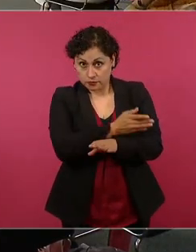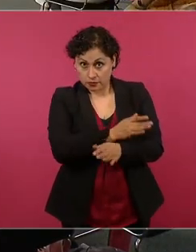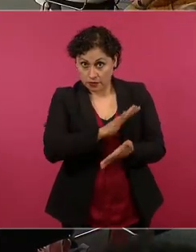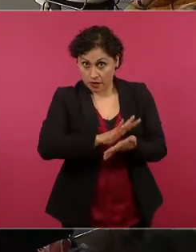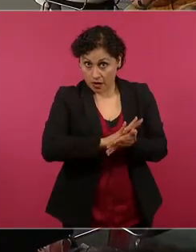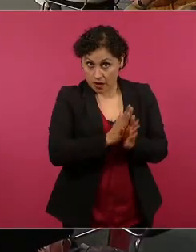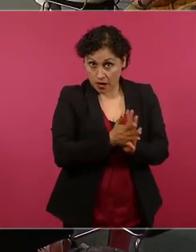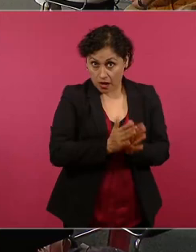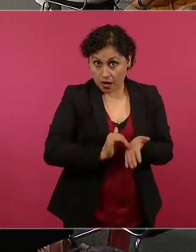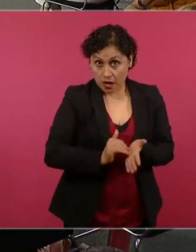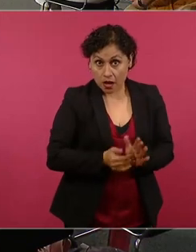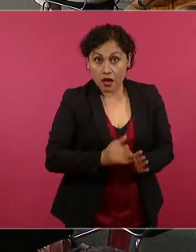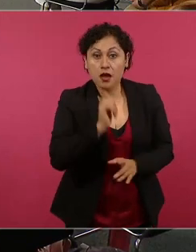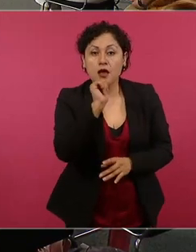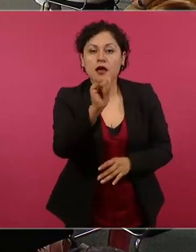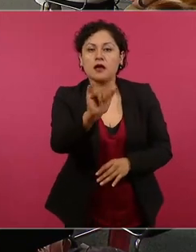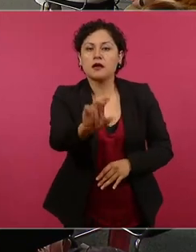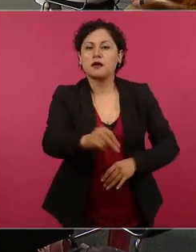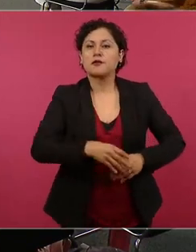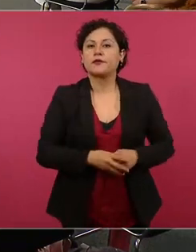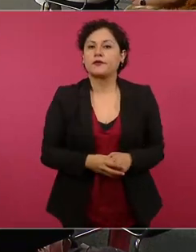en el 88?